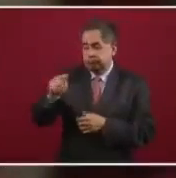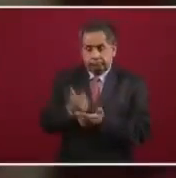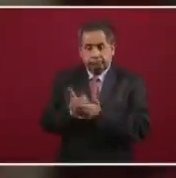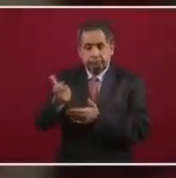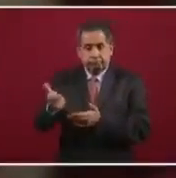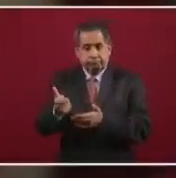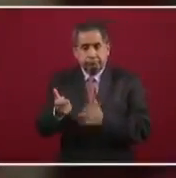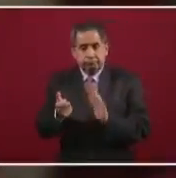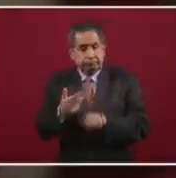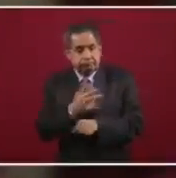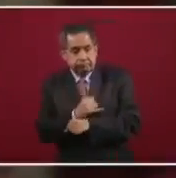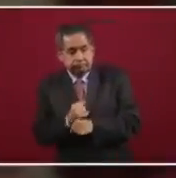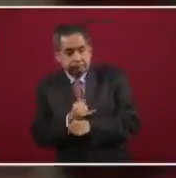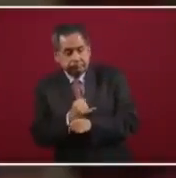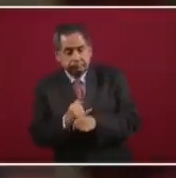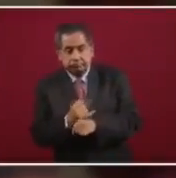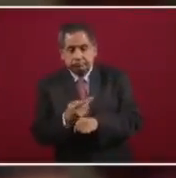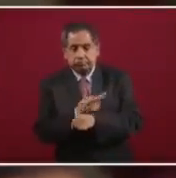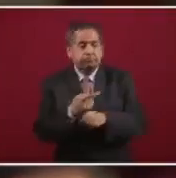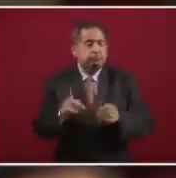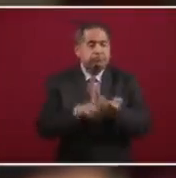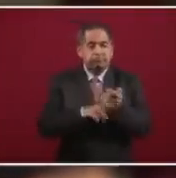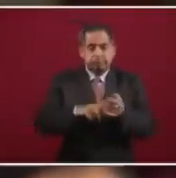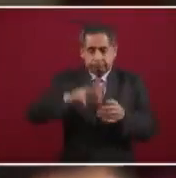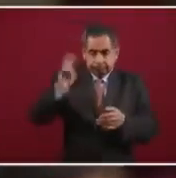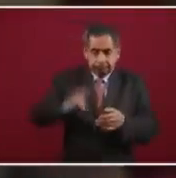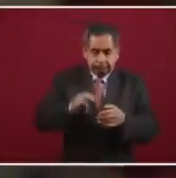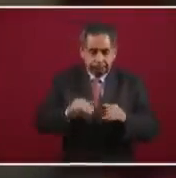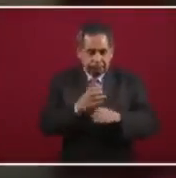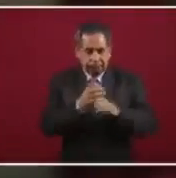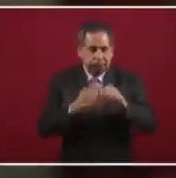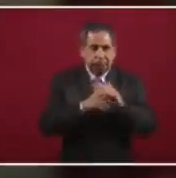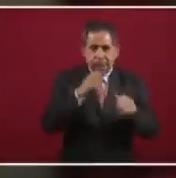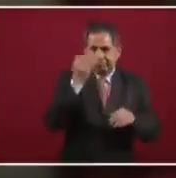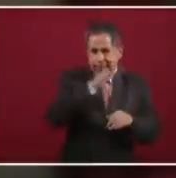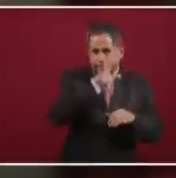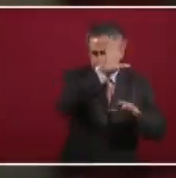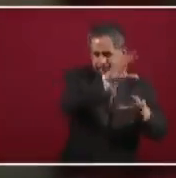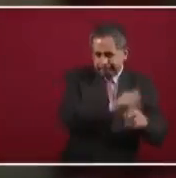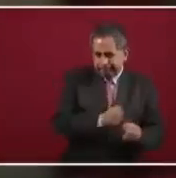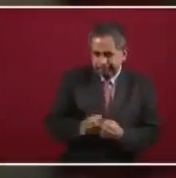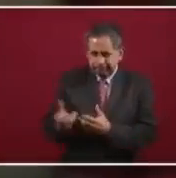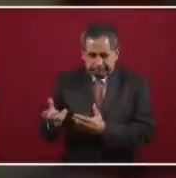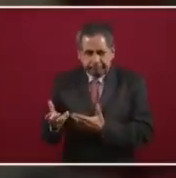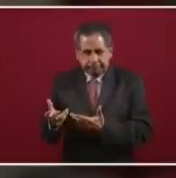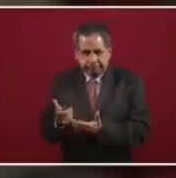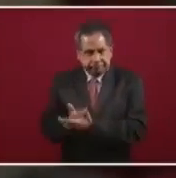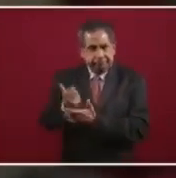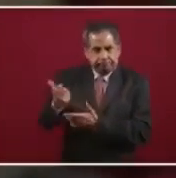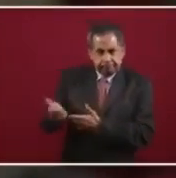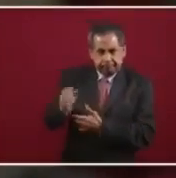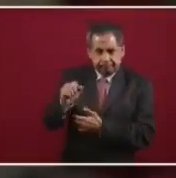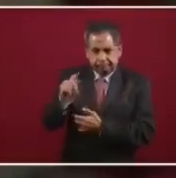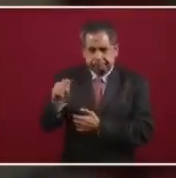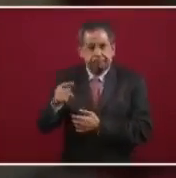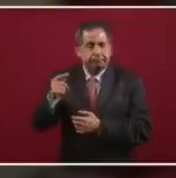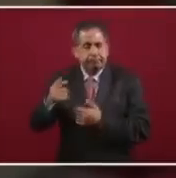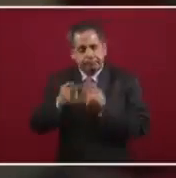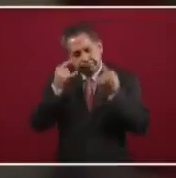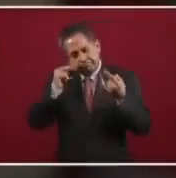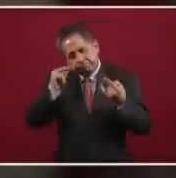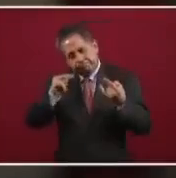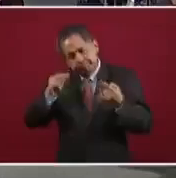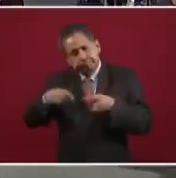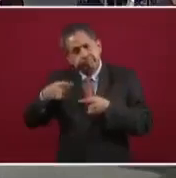garantía, en tanto se hace una investigación sobre si es ilícito o no esa operación. Históricamente, estuvimos revisando